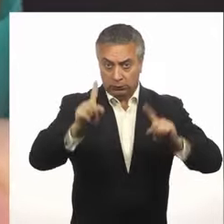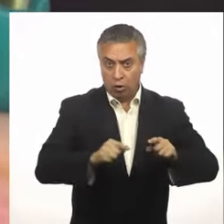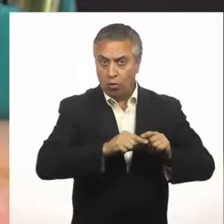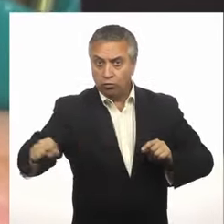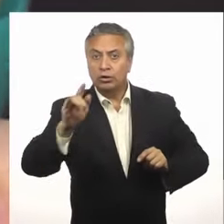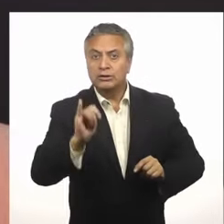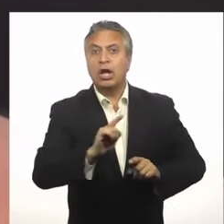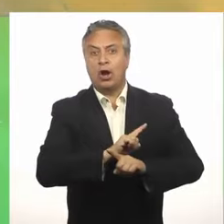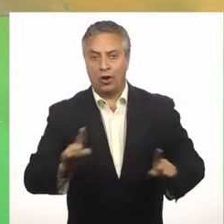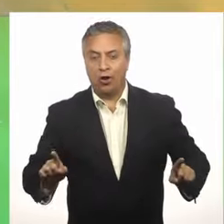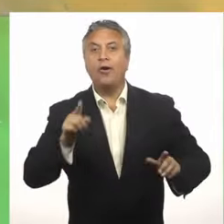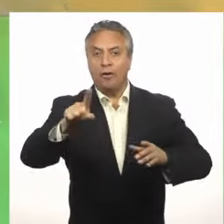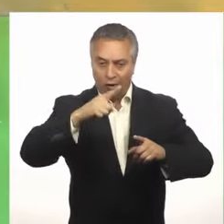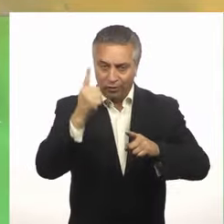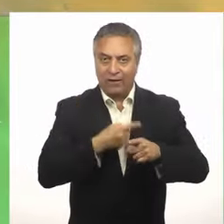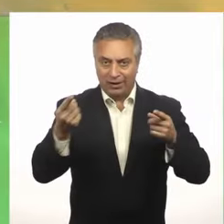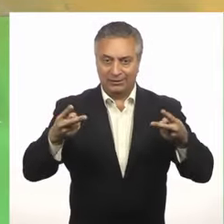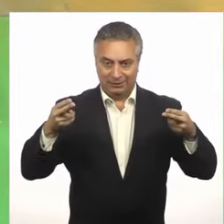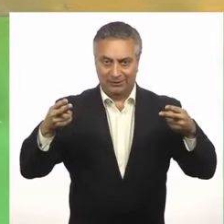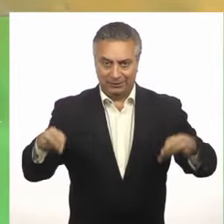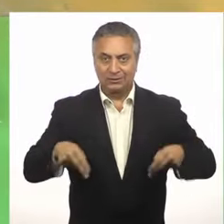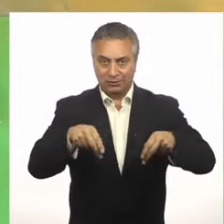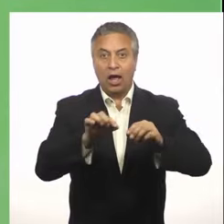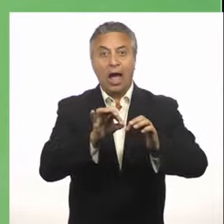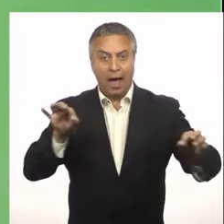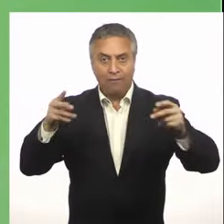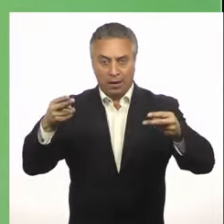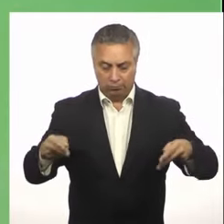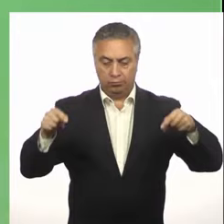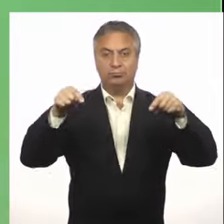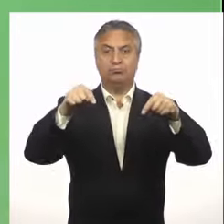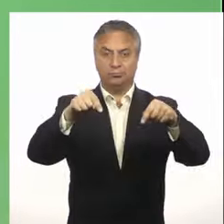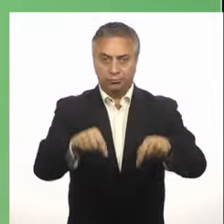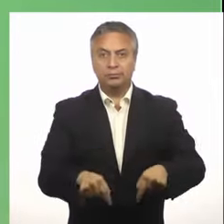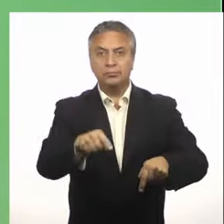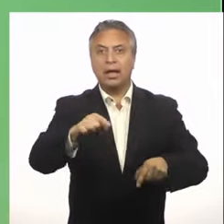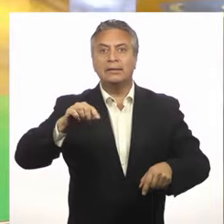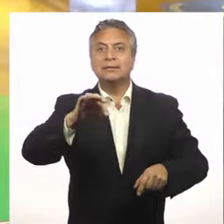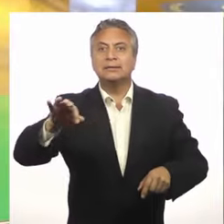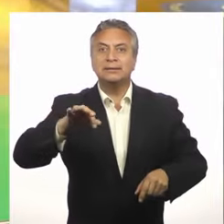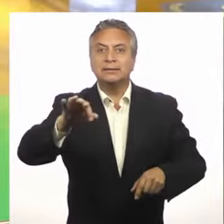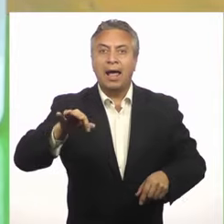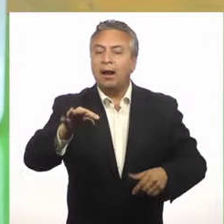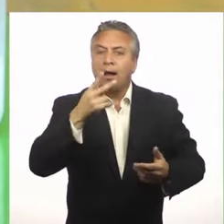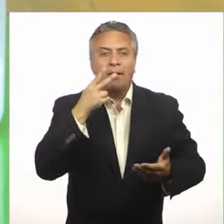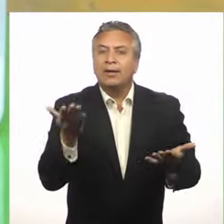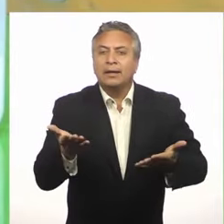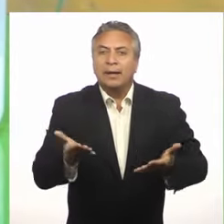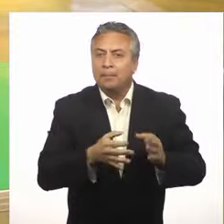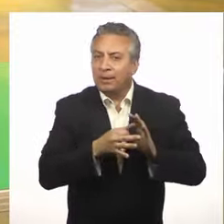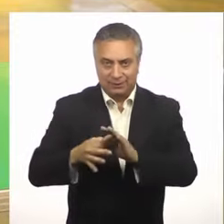estos cocodrilos o las puntas de nuestros cables dentro de la sal y vamos a ver qué sucede.